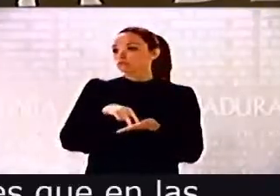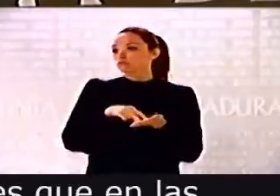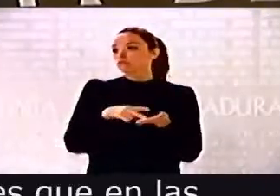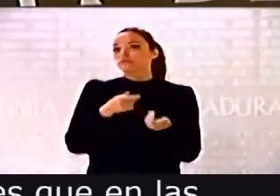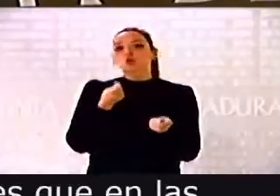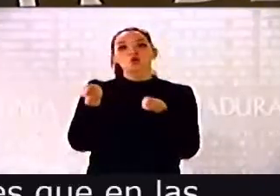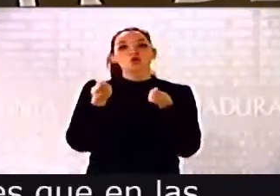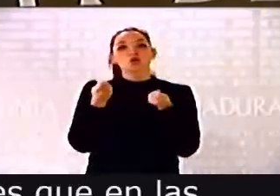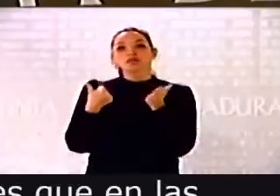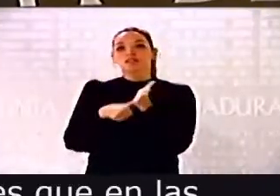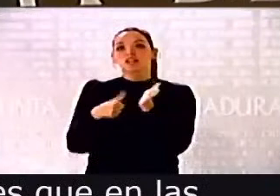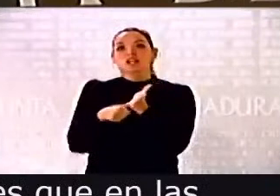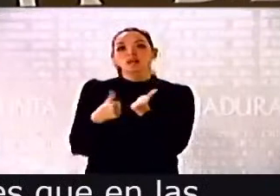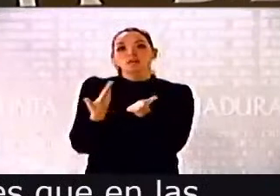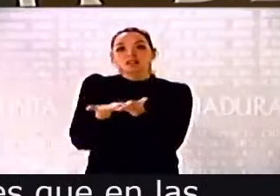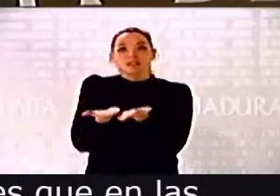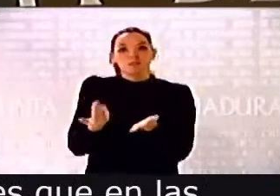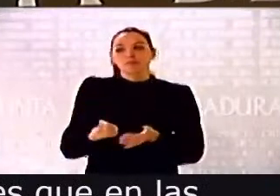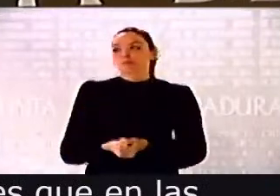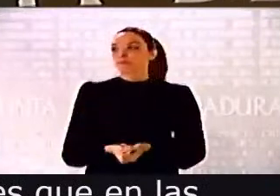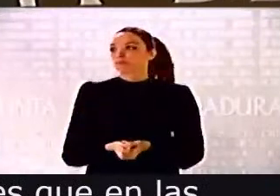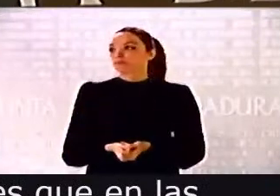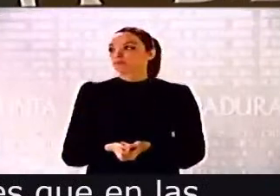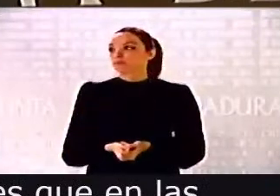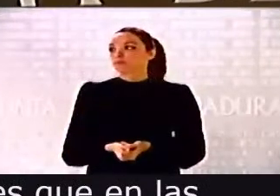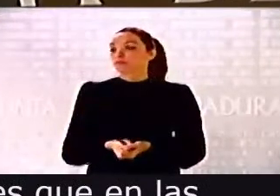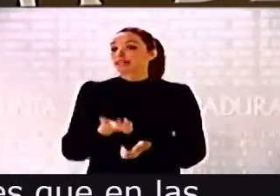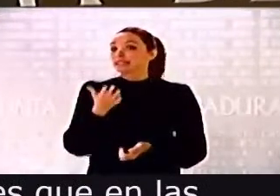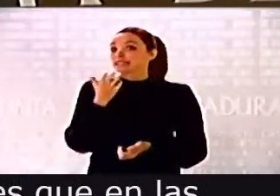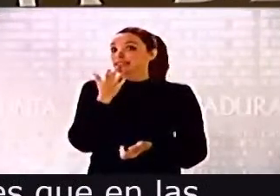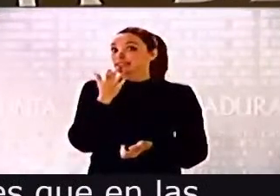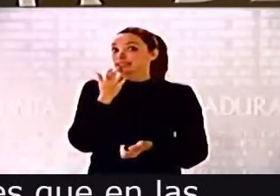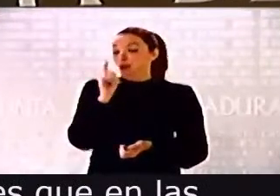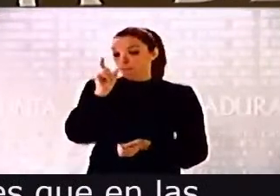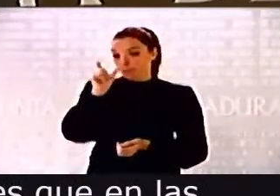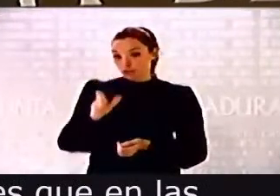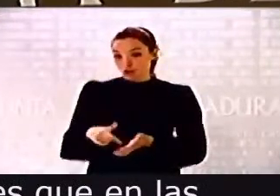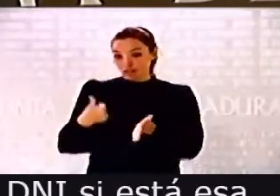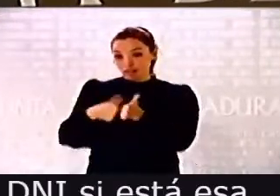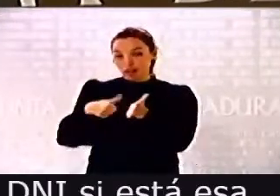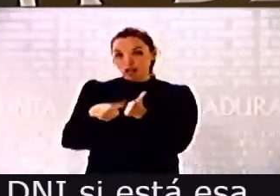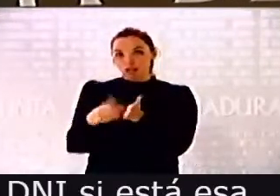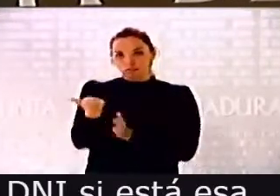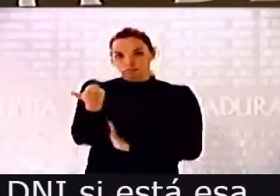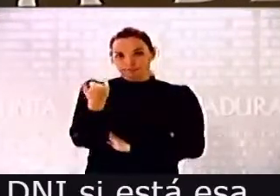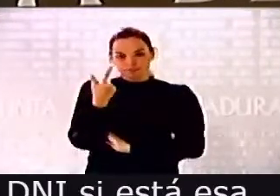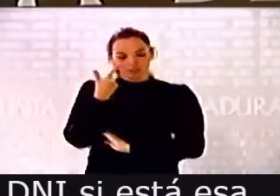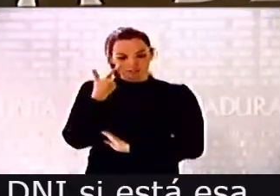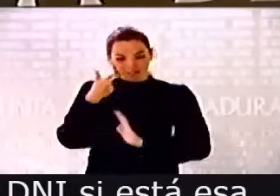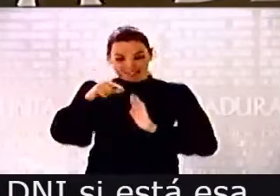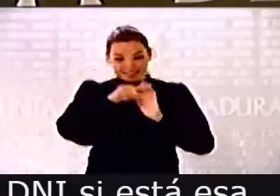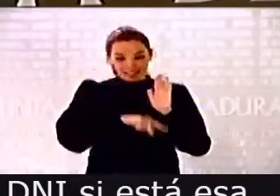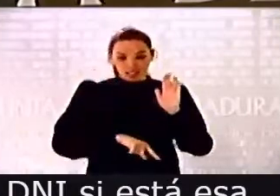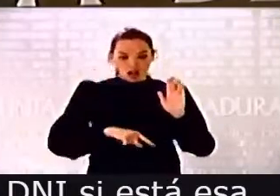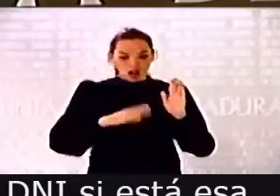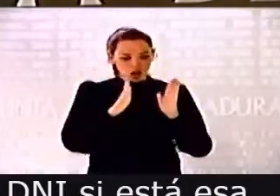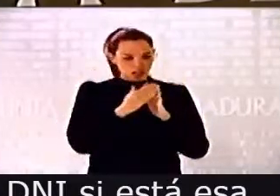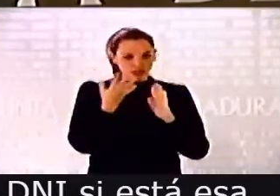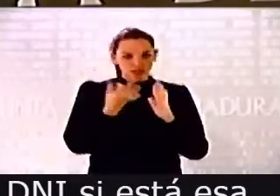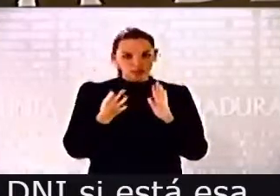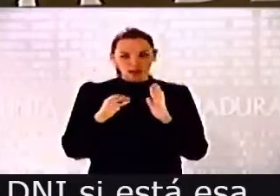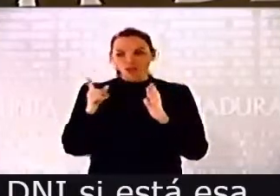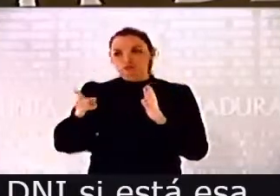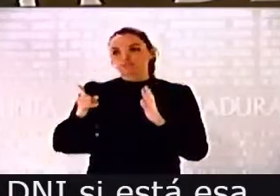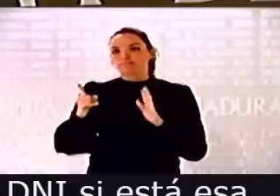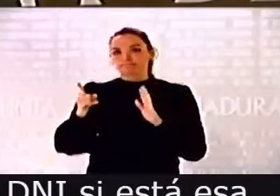pidiendo el DNI. Si está esa persona dentro de la lista de personas que tienen que estar confinadas, pues evidentemente está cometiendo